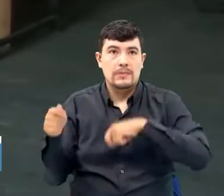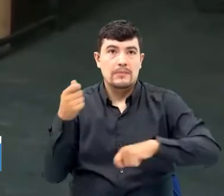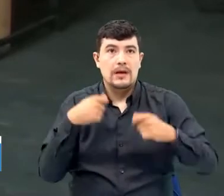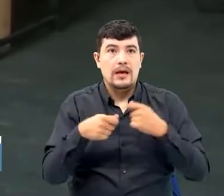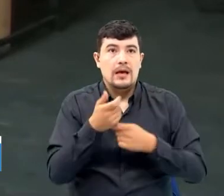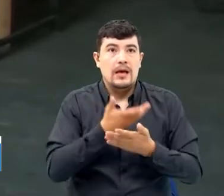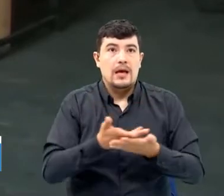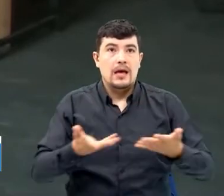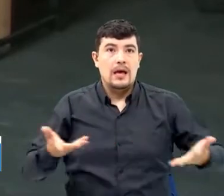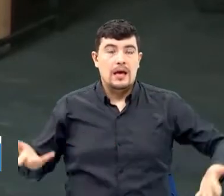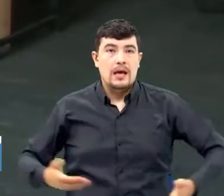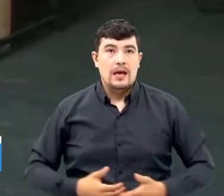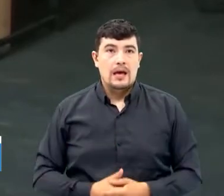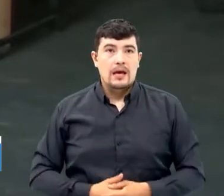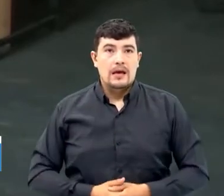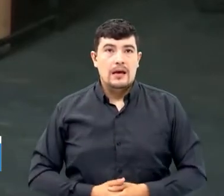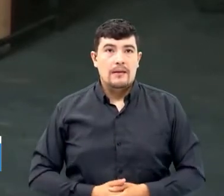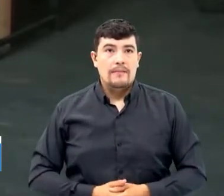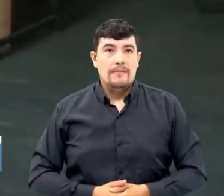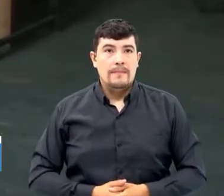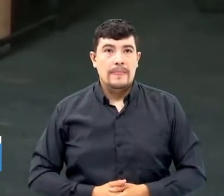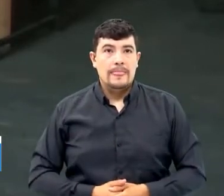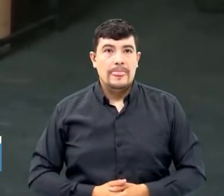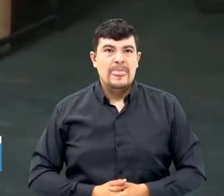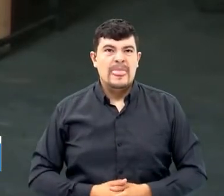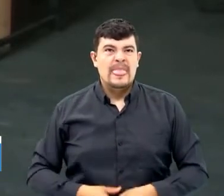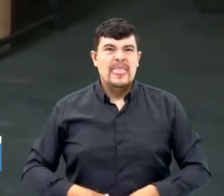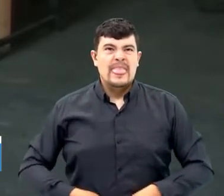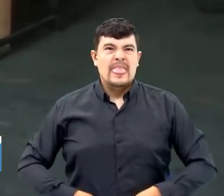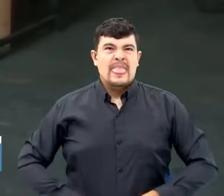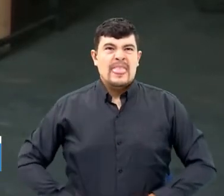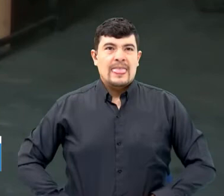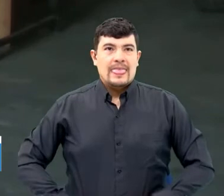puentes internacionales. Pues bien, con toda esa información me